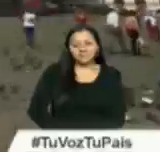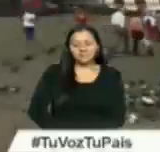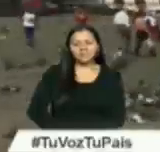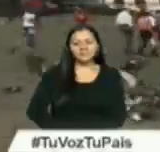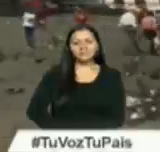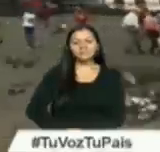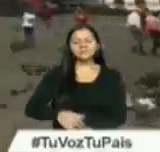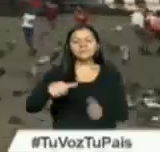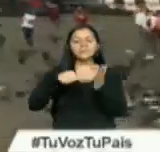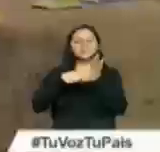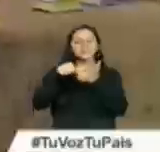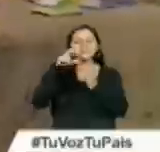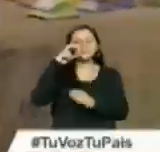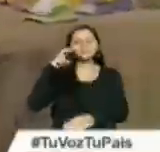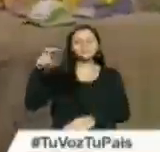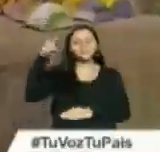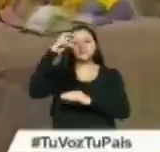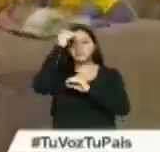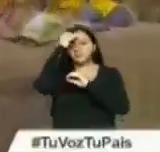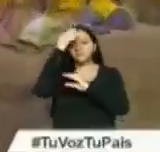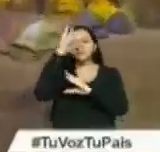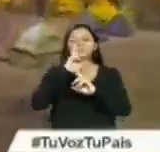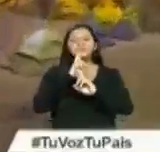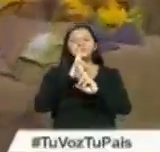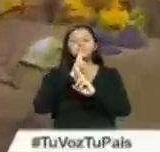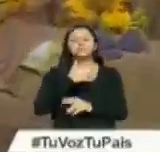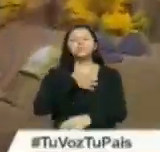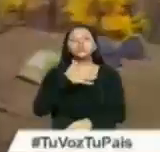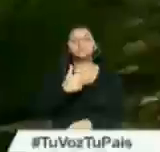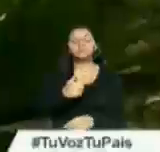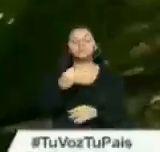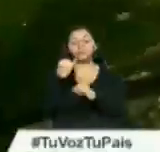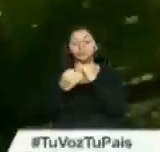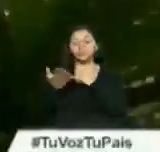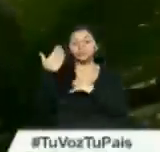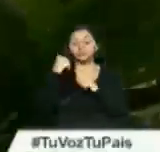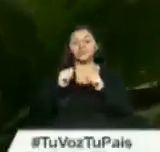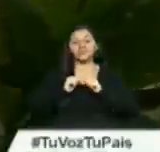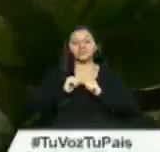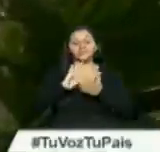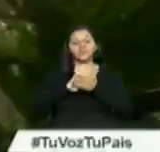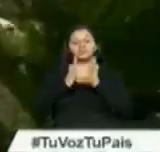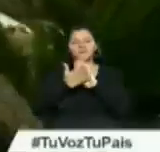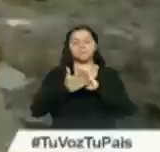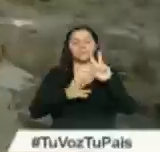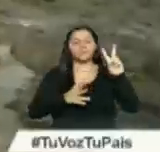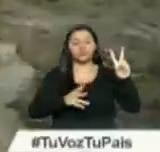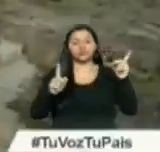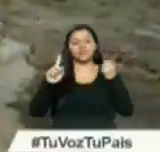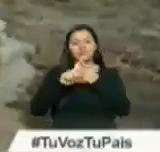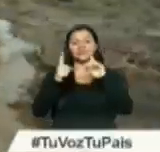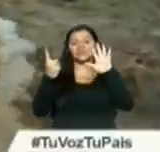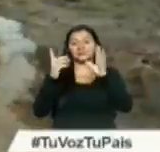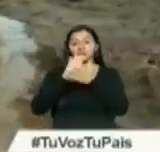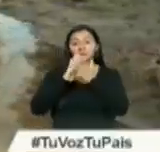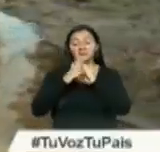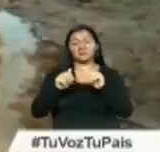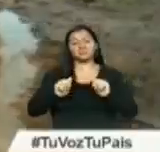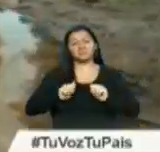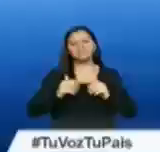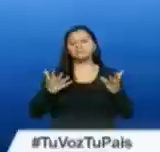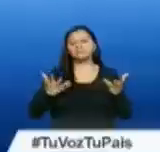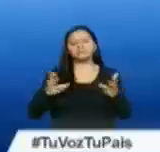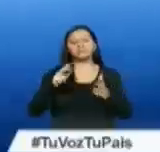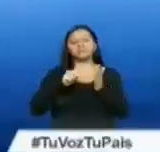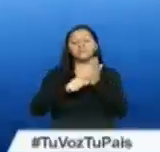El Ministerio de Turismo informó los resultados del último feriado, efectuado entre el 2 y el 6 de noviembre. La cartera de Estado